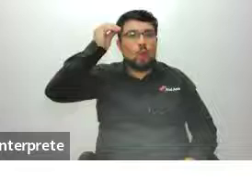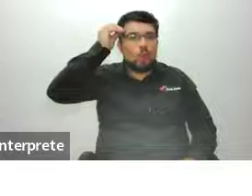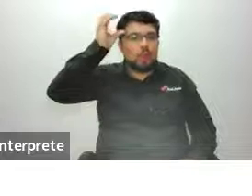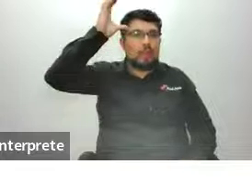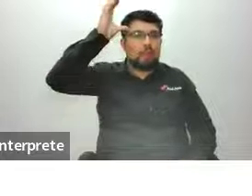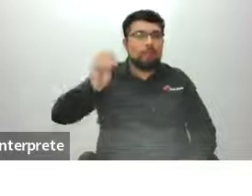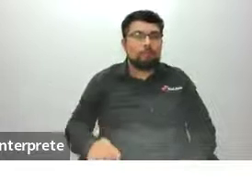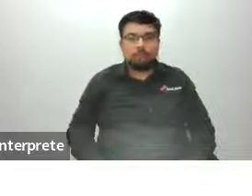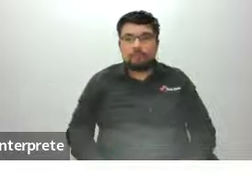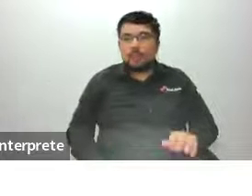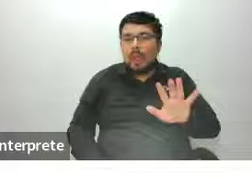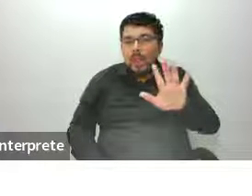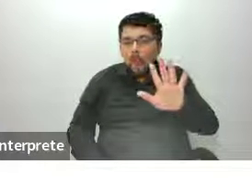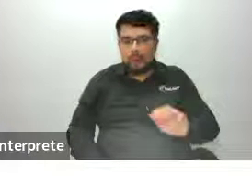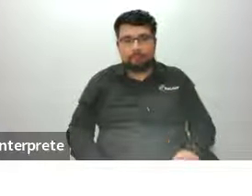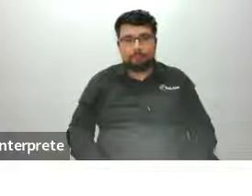Ahora, la lengua,